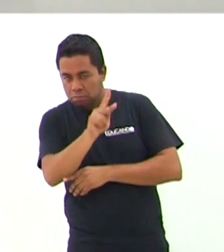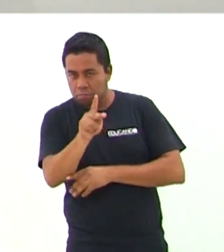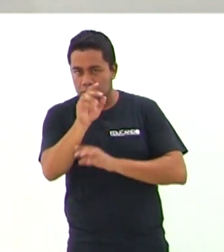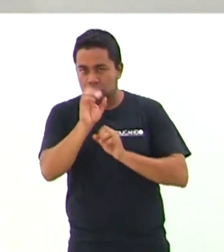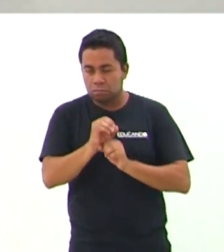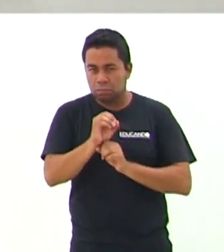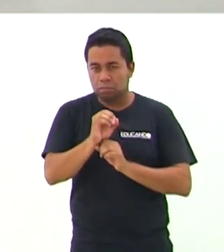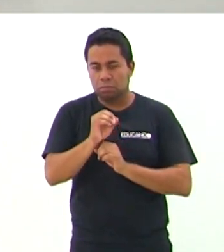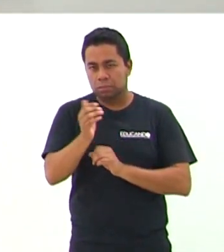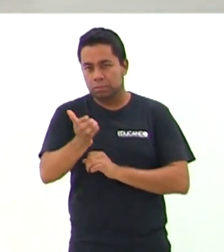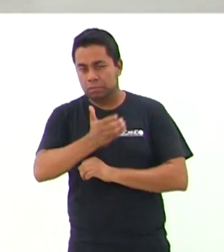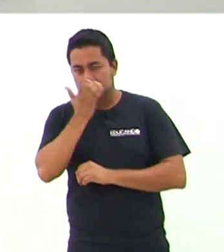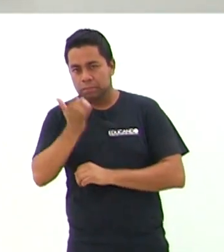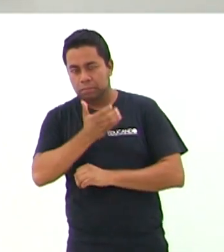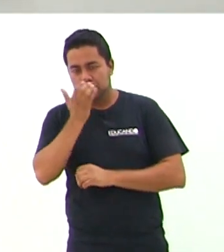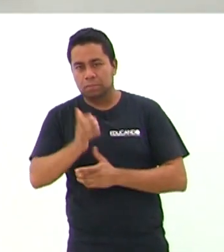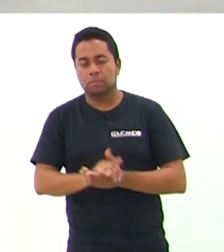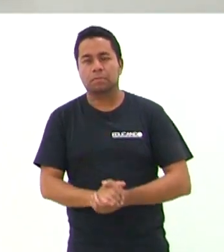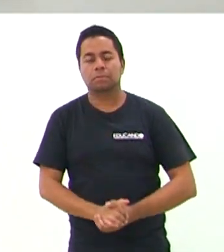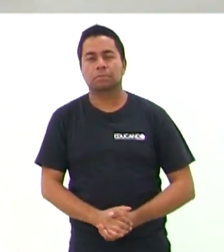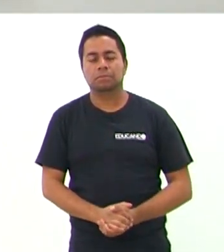y acostumbrar. ¿Bien?